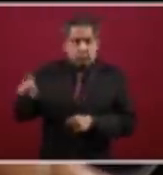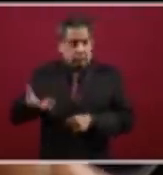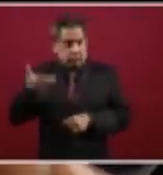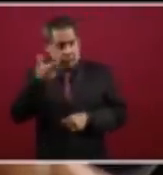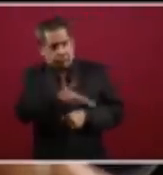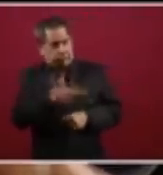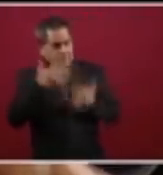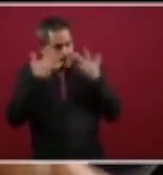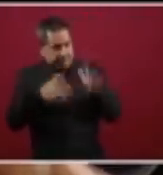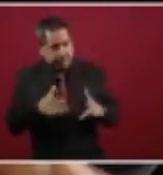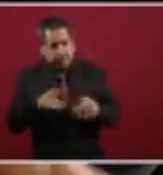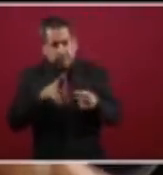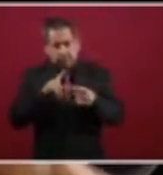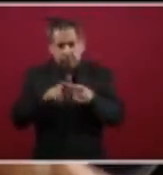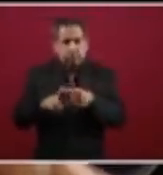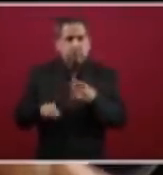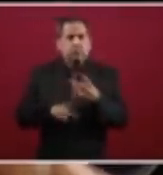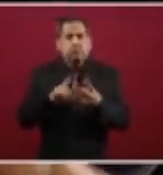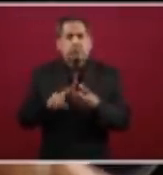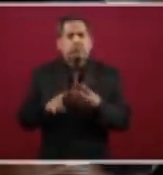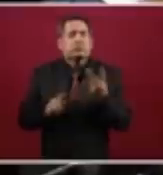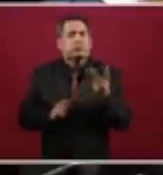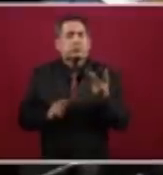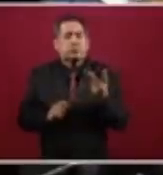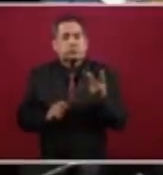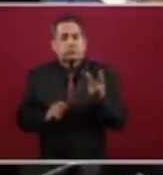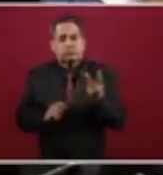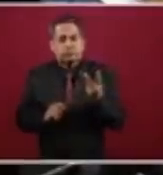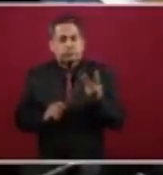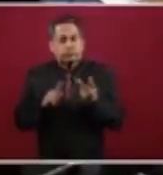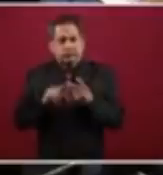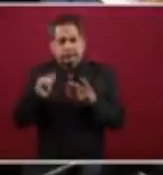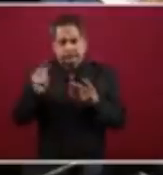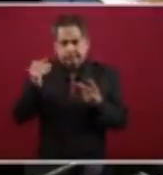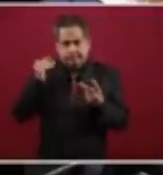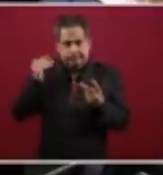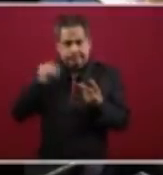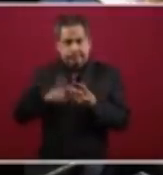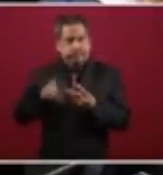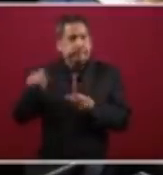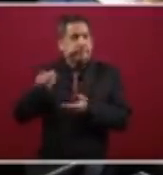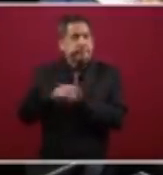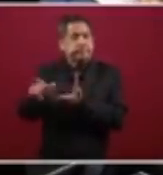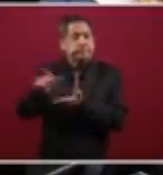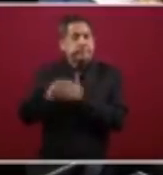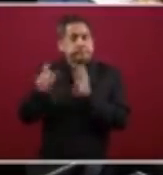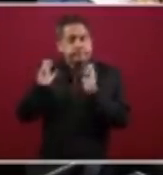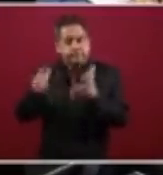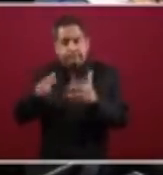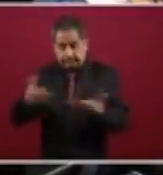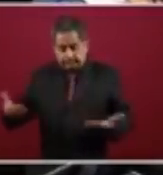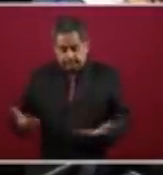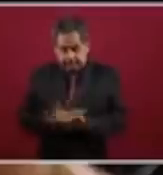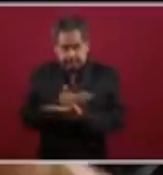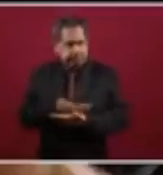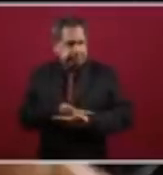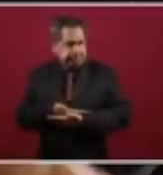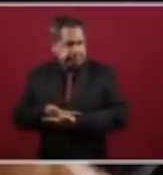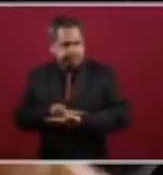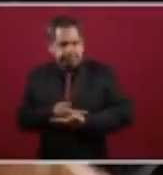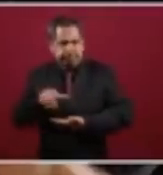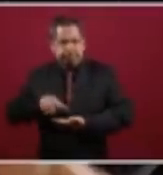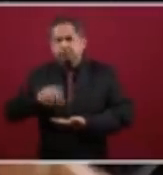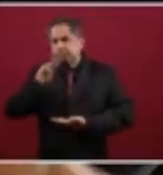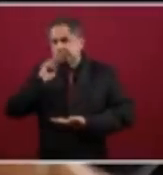renuncia? Eso por una parte. Y por la otra, bueno, pues hace unos días en Tapachula nació un bebé. Su